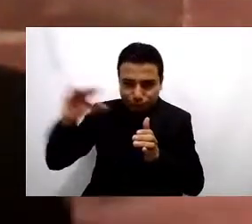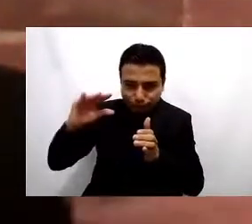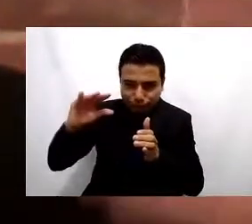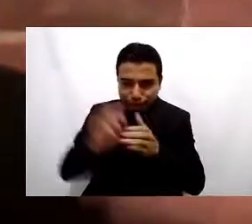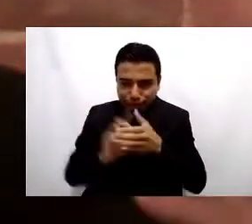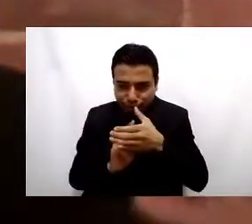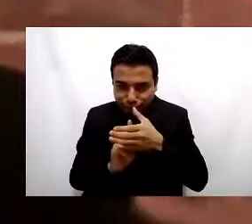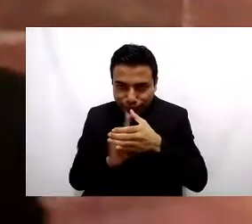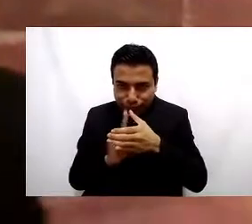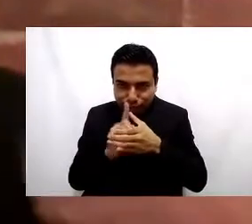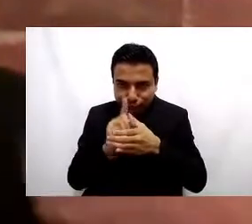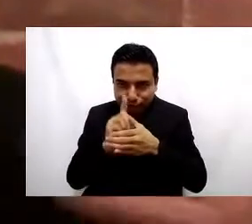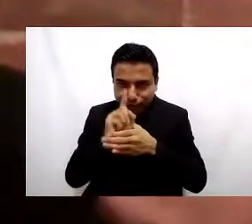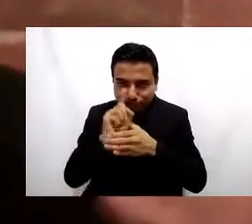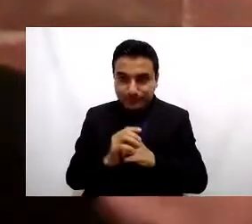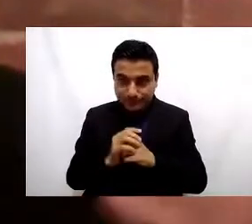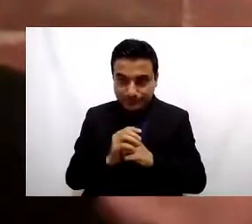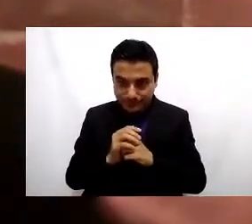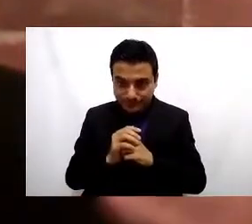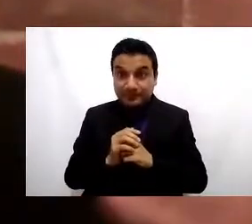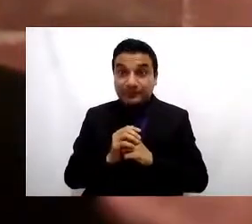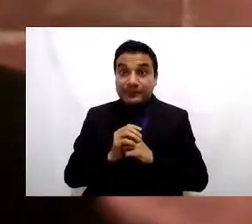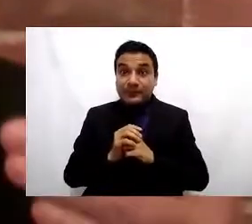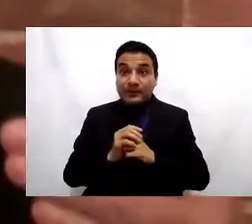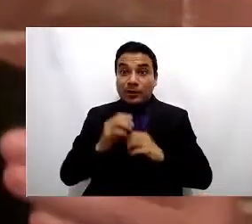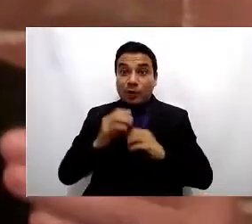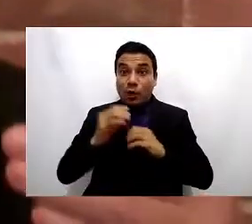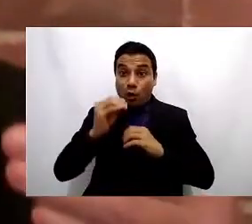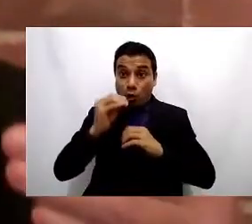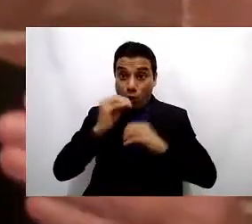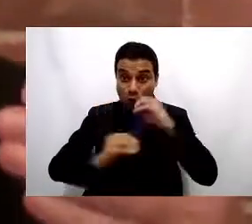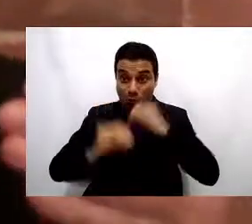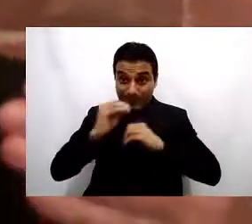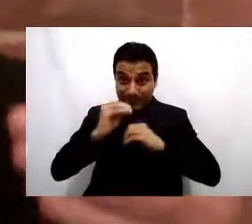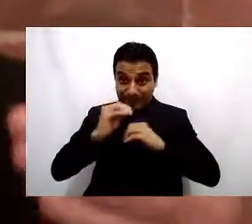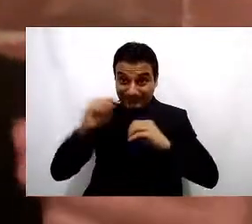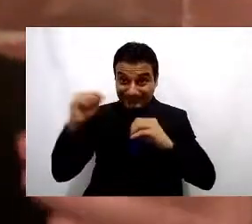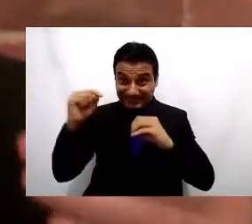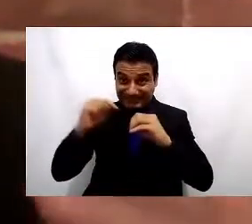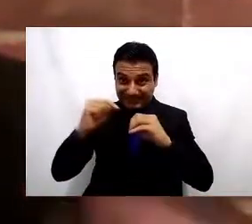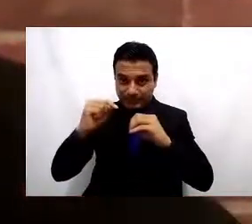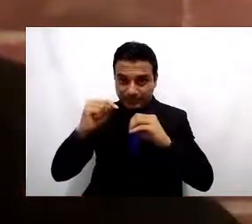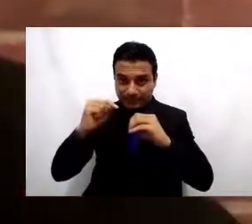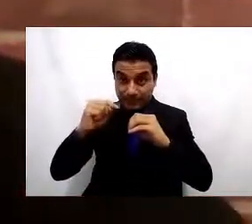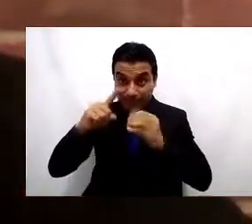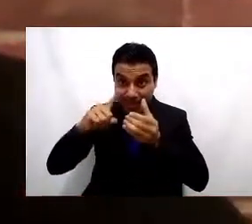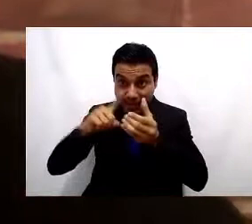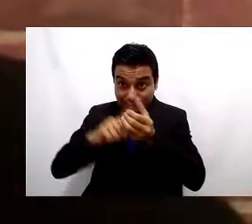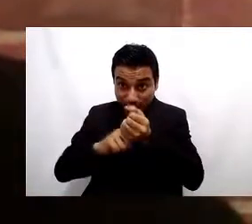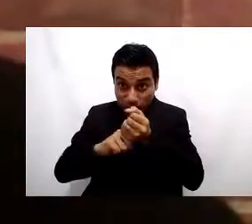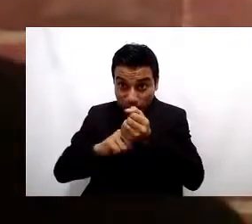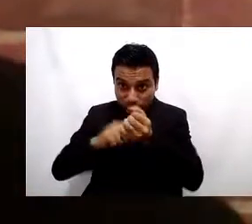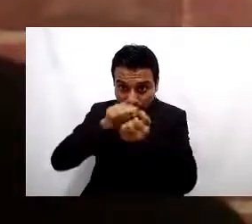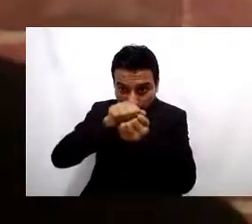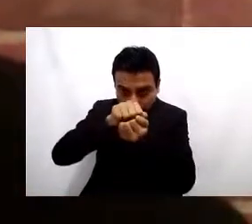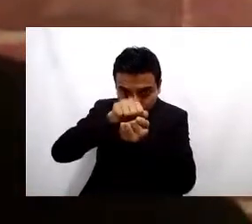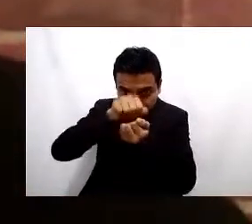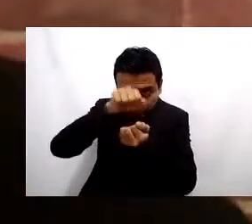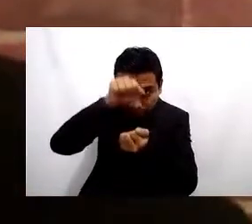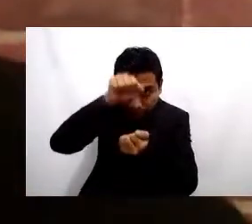obra, obra en el sentido de obrar, en el sinónimo de hacer,